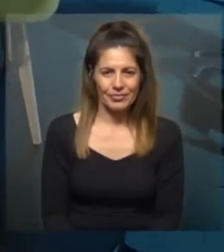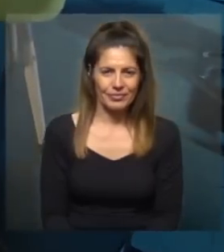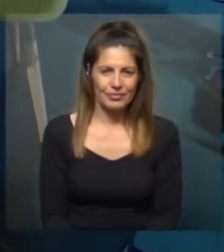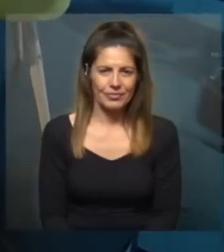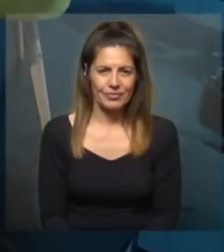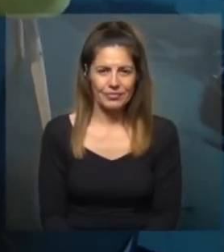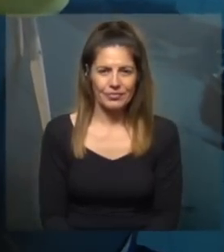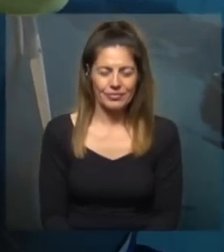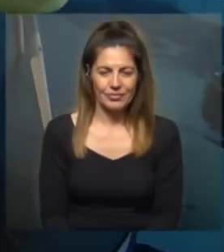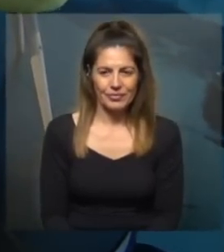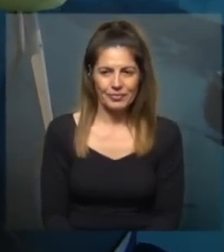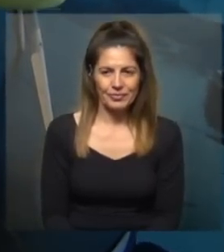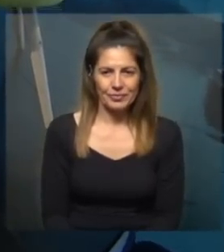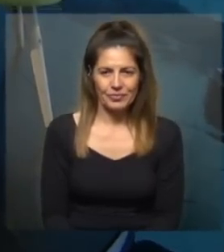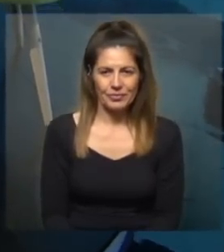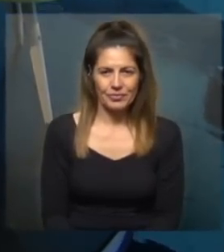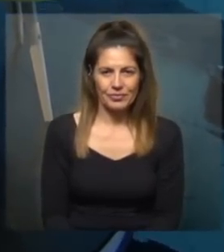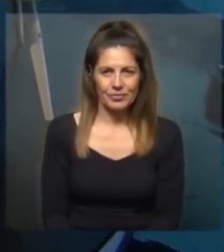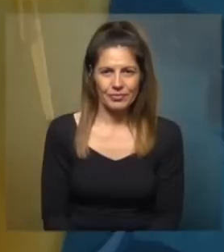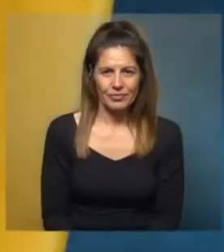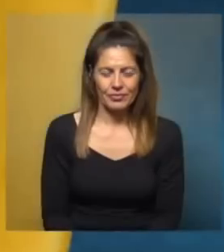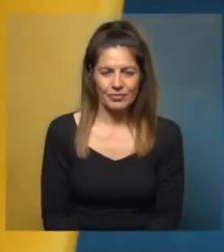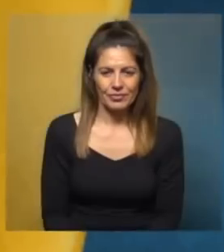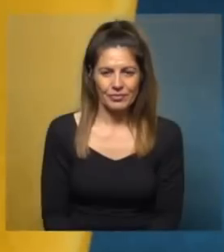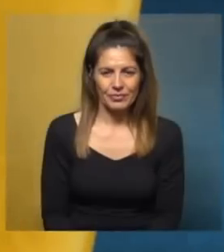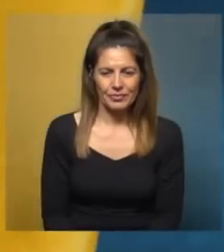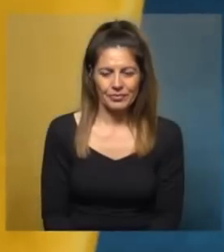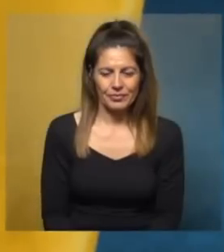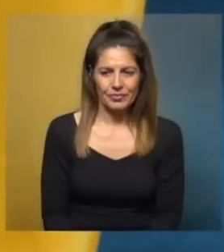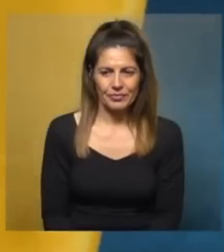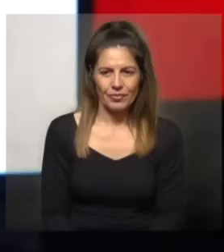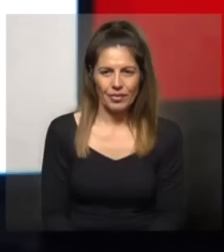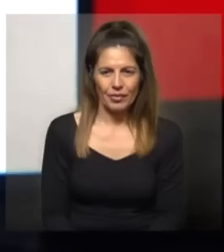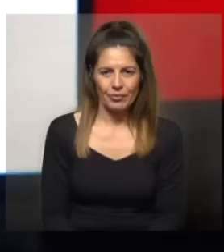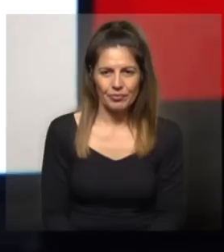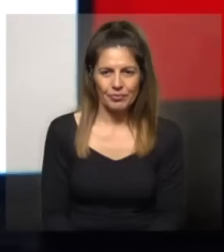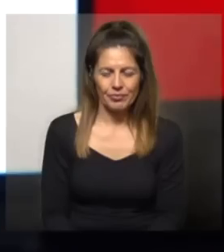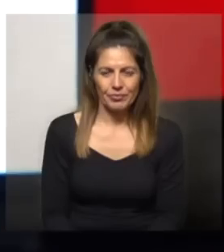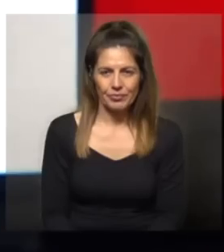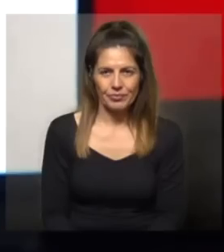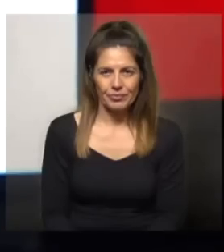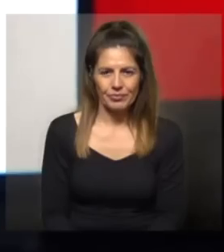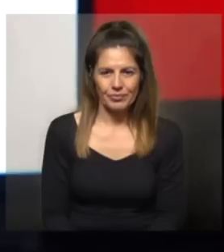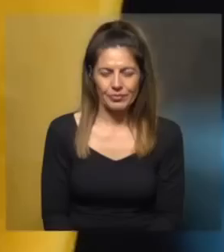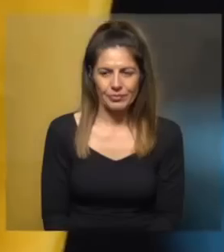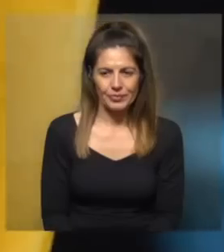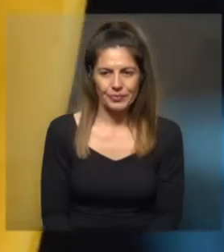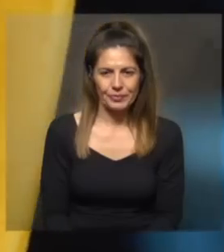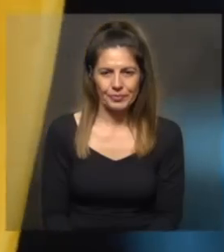Si vos te vieras seguro que en tus encantos de entretuvieras